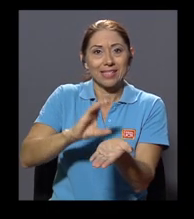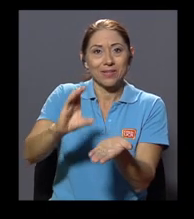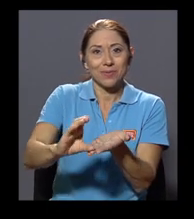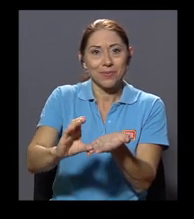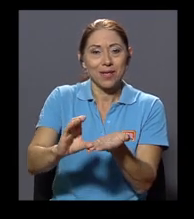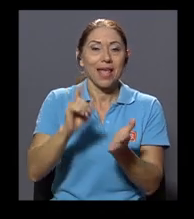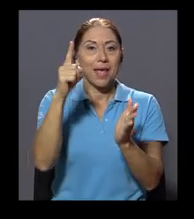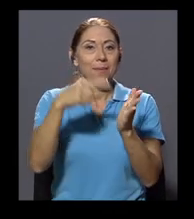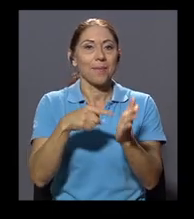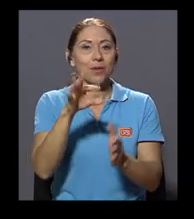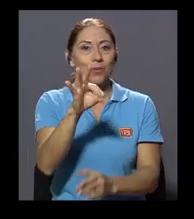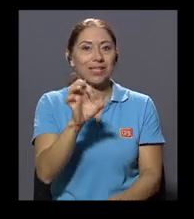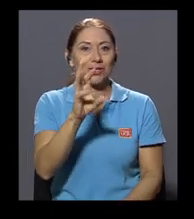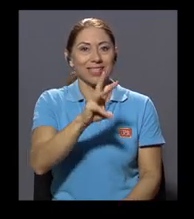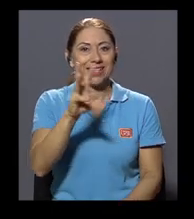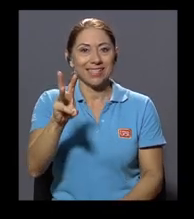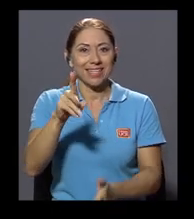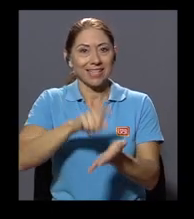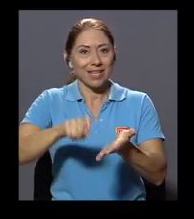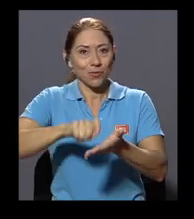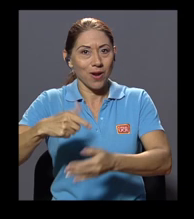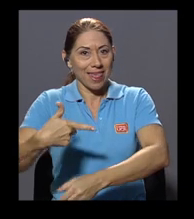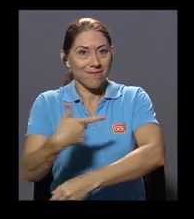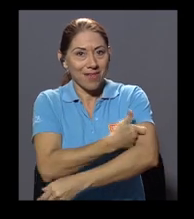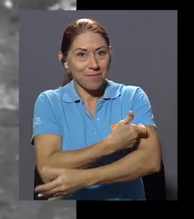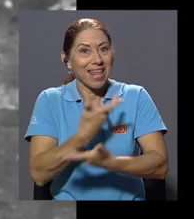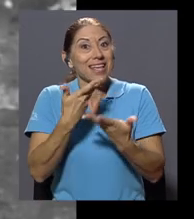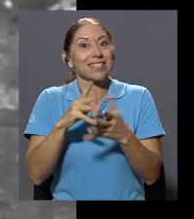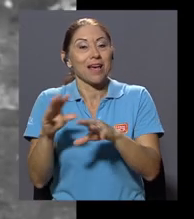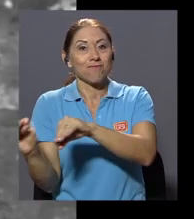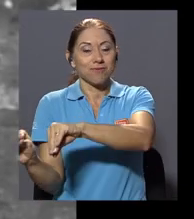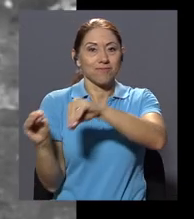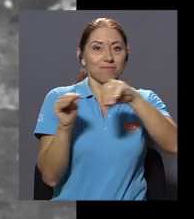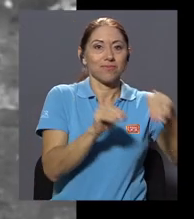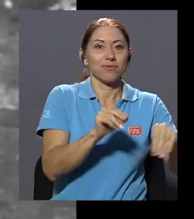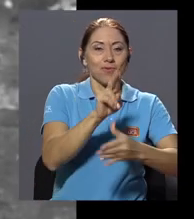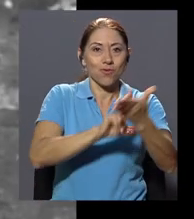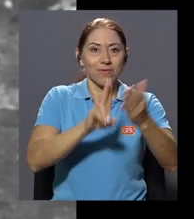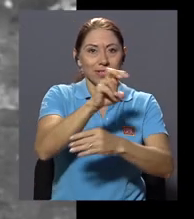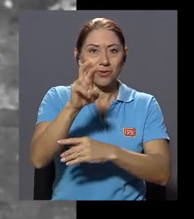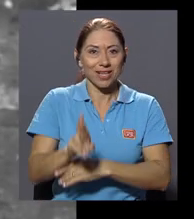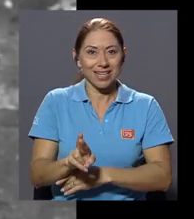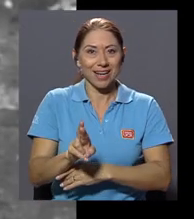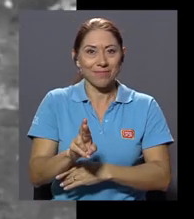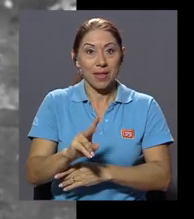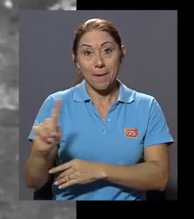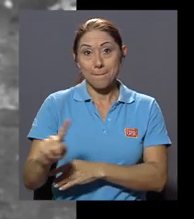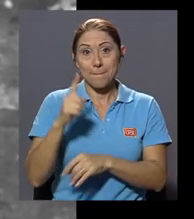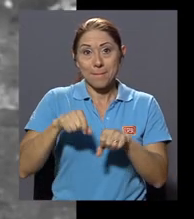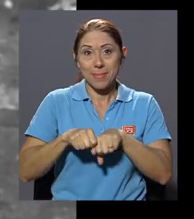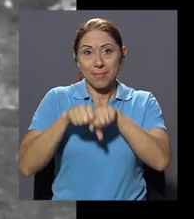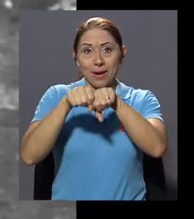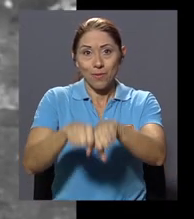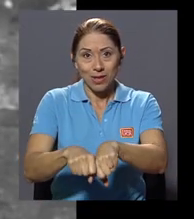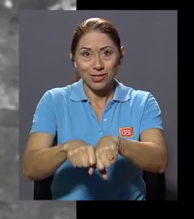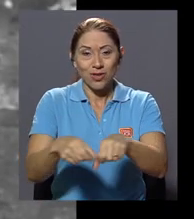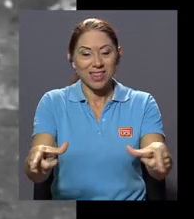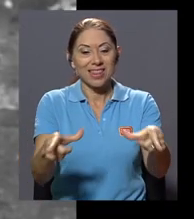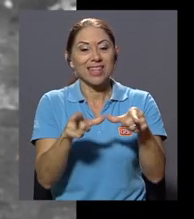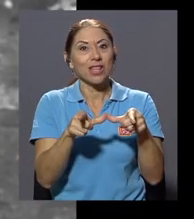En 1966, la Escuela de Enfermería pasa a formar parte de la Universidad de Costa Rica. En la primera graduación